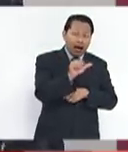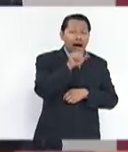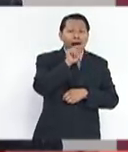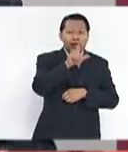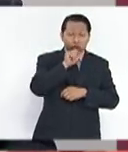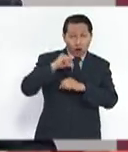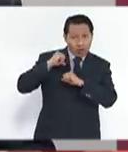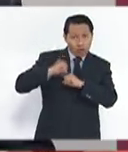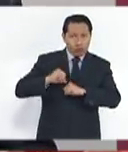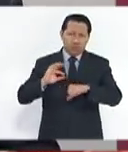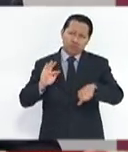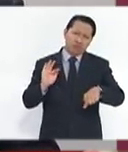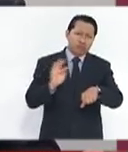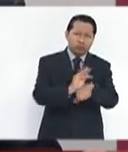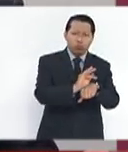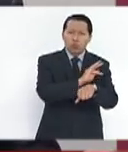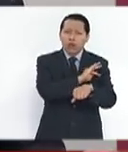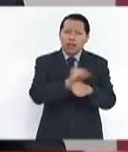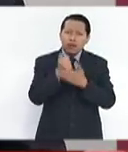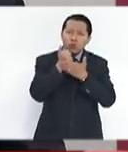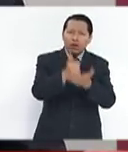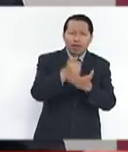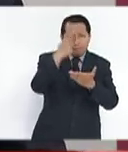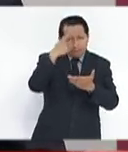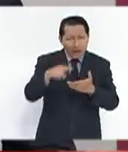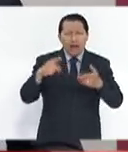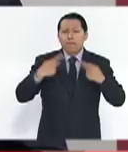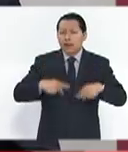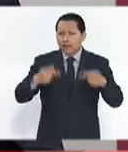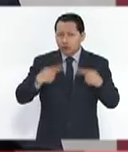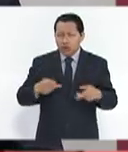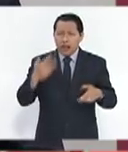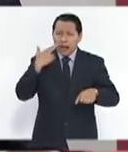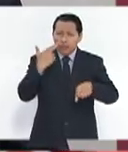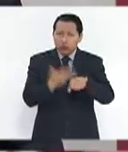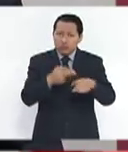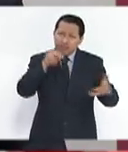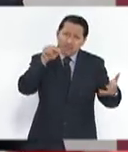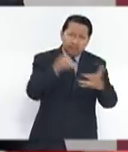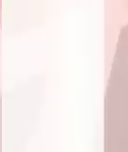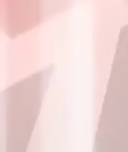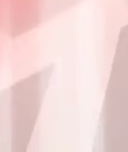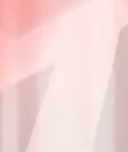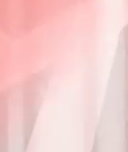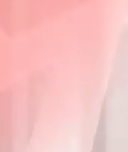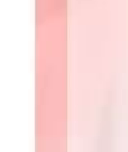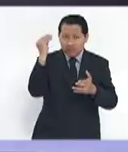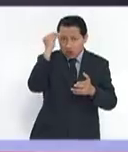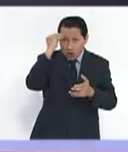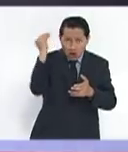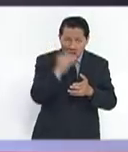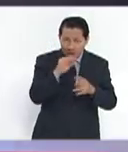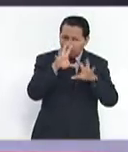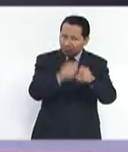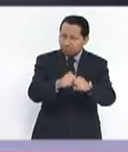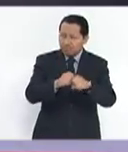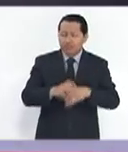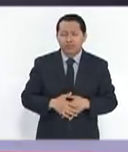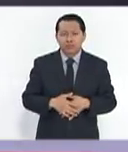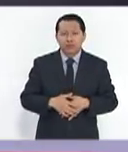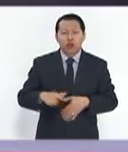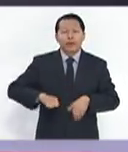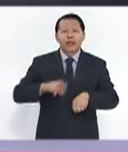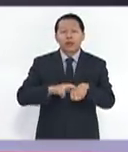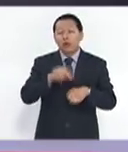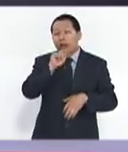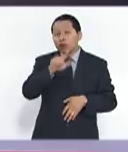Jalisco para coadyuvar a la detención de quienes hicieron este espantoso crimen. El gobernador